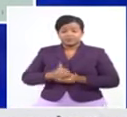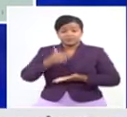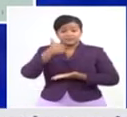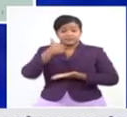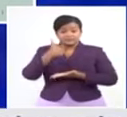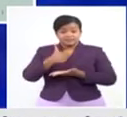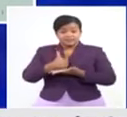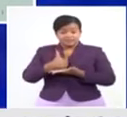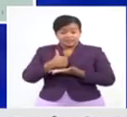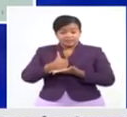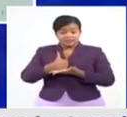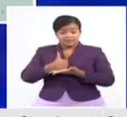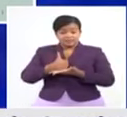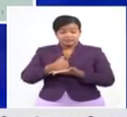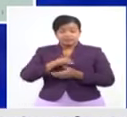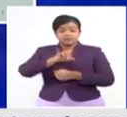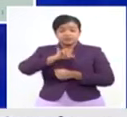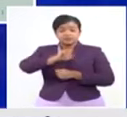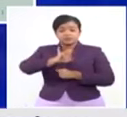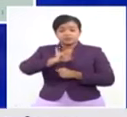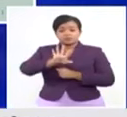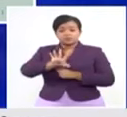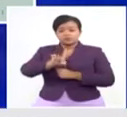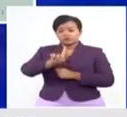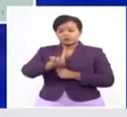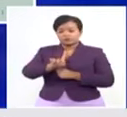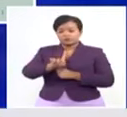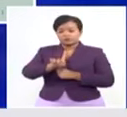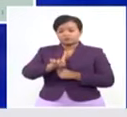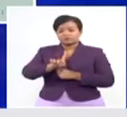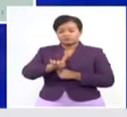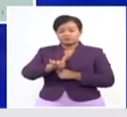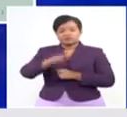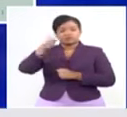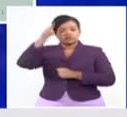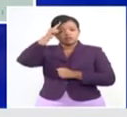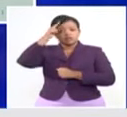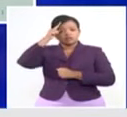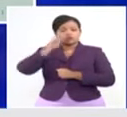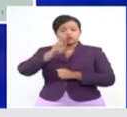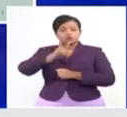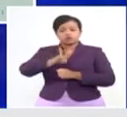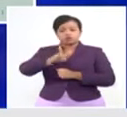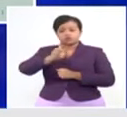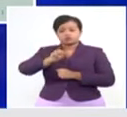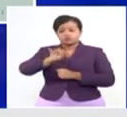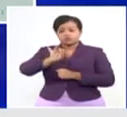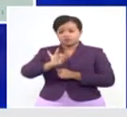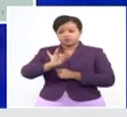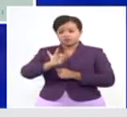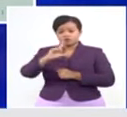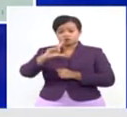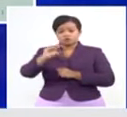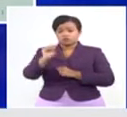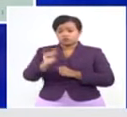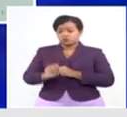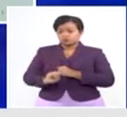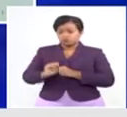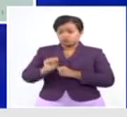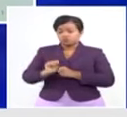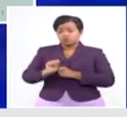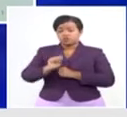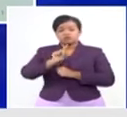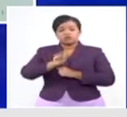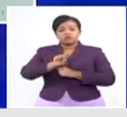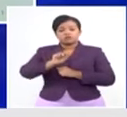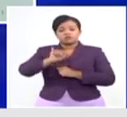de contagios, 651, le sigue Sandino con 207, Consolación del Sur con